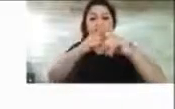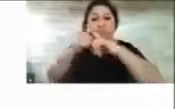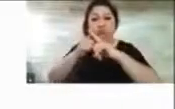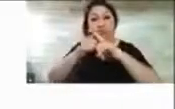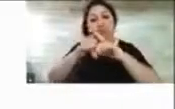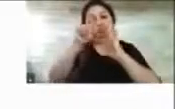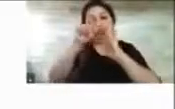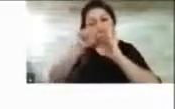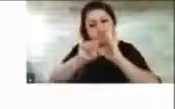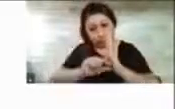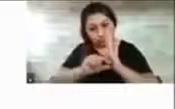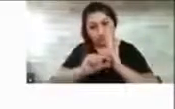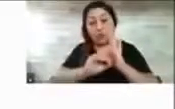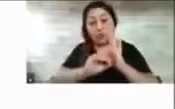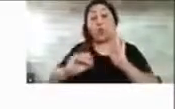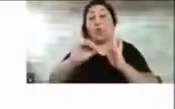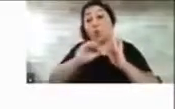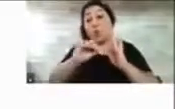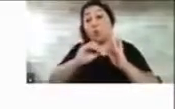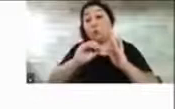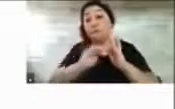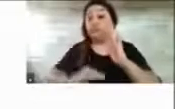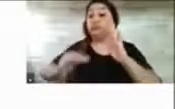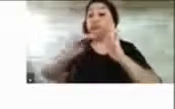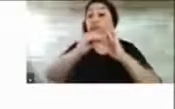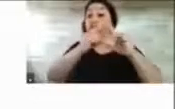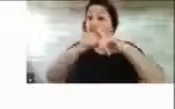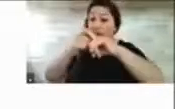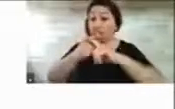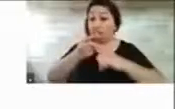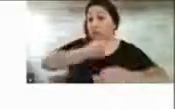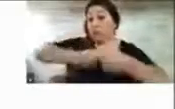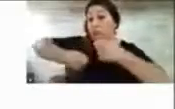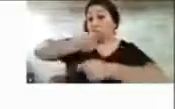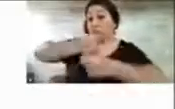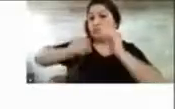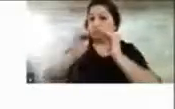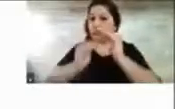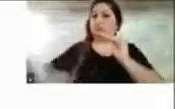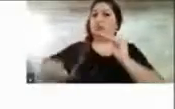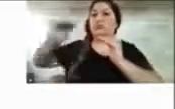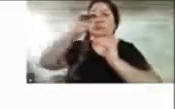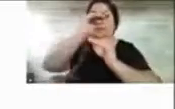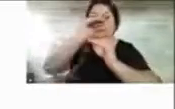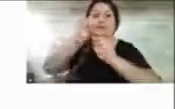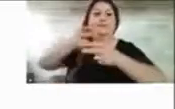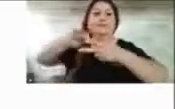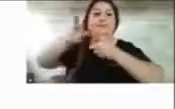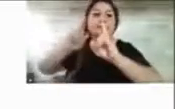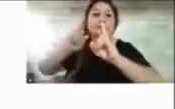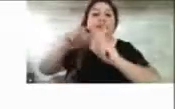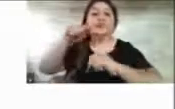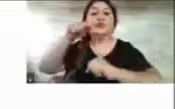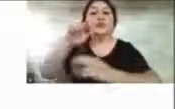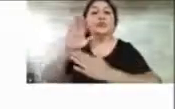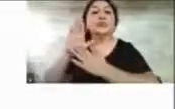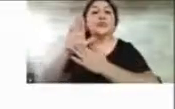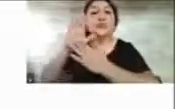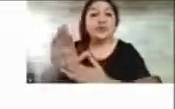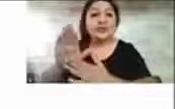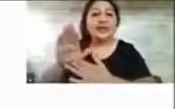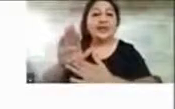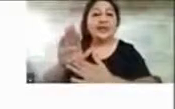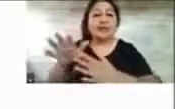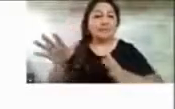entonces, la evidencia de las investigaciones lo que nos va a mostrar es que muy importante es la intensidad y